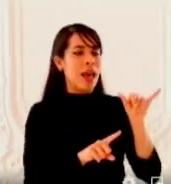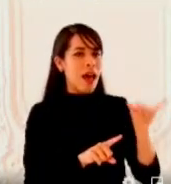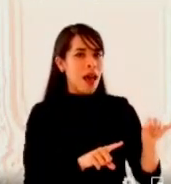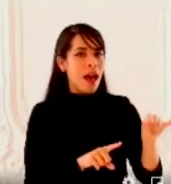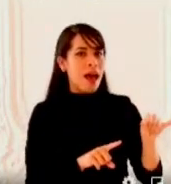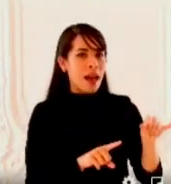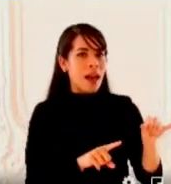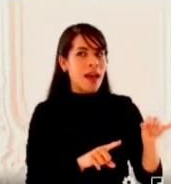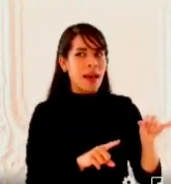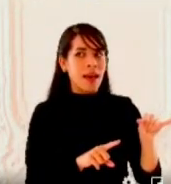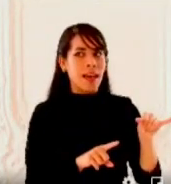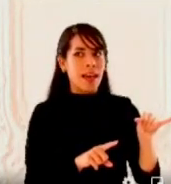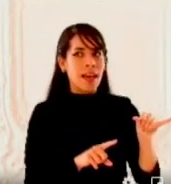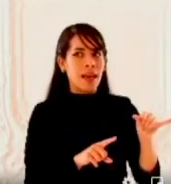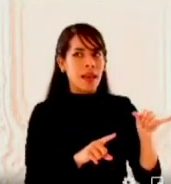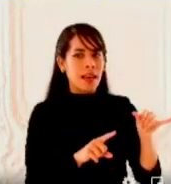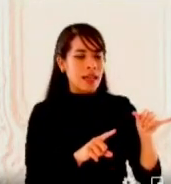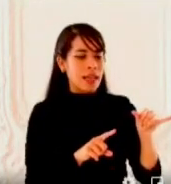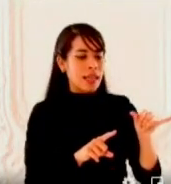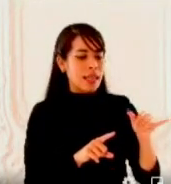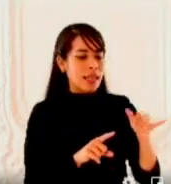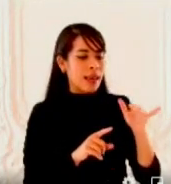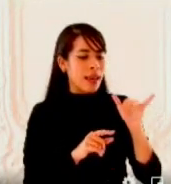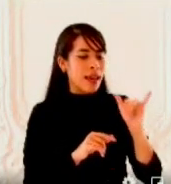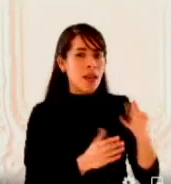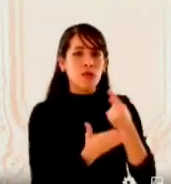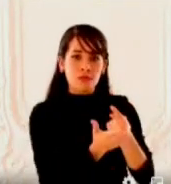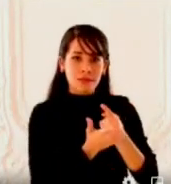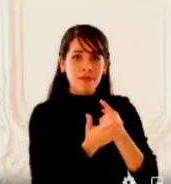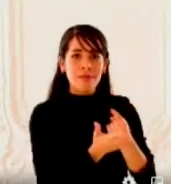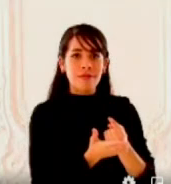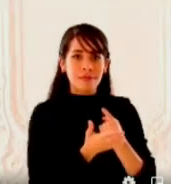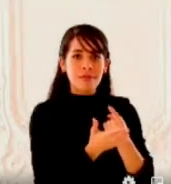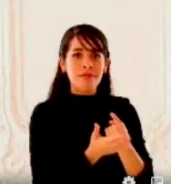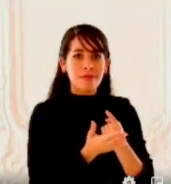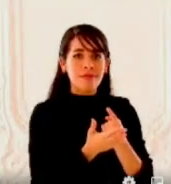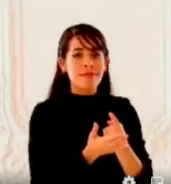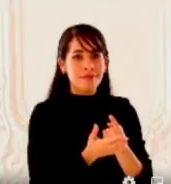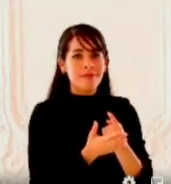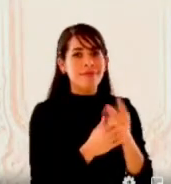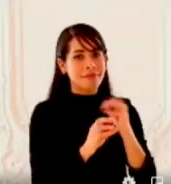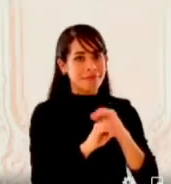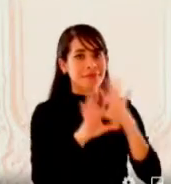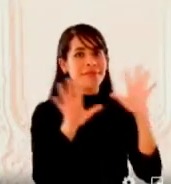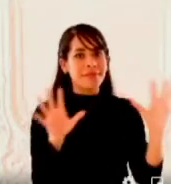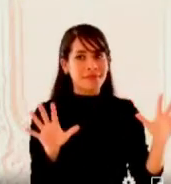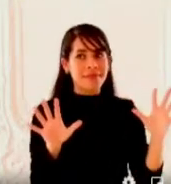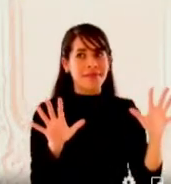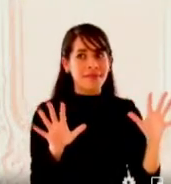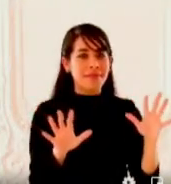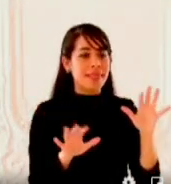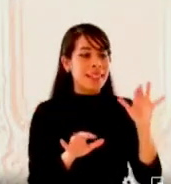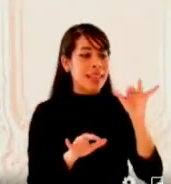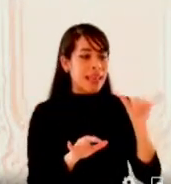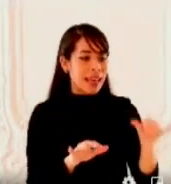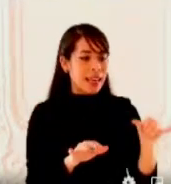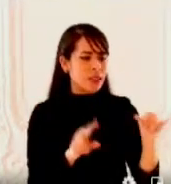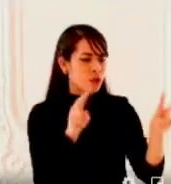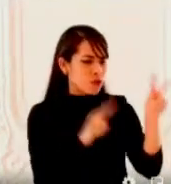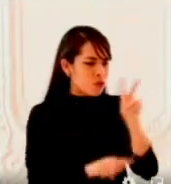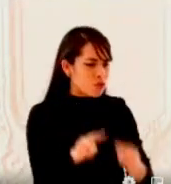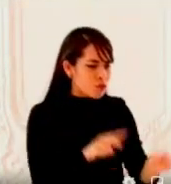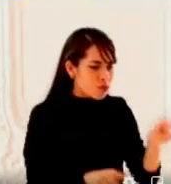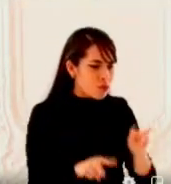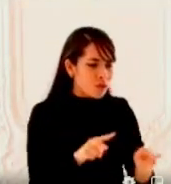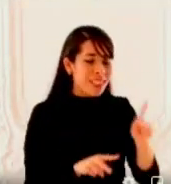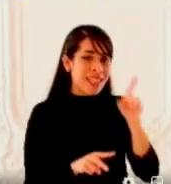se supone que esas cosas sean observadas y determinadas y también se les señalen y se eviten. Así que eso se supone que sea parte de la inspección.